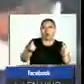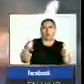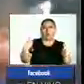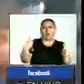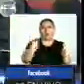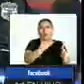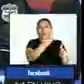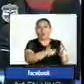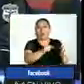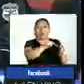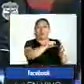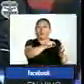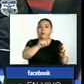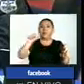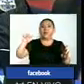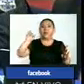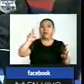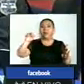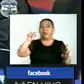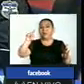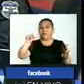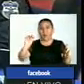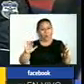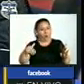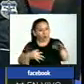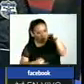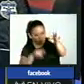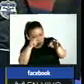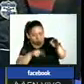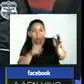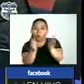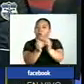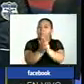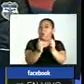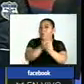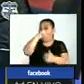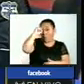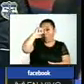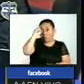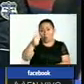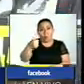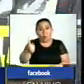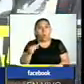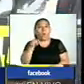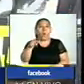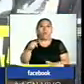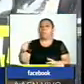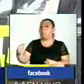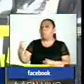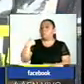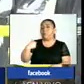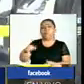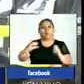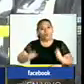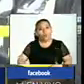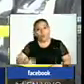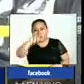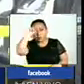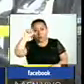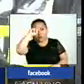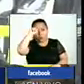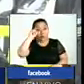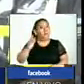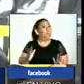comisionado Mauricio Arriesa Chicas. Lo acusa del delito de incumplimiento de deberes en perjuicio de la administración pública. Esto por no